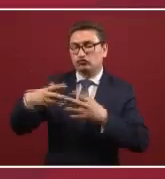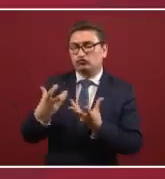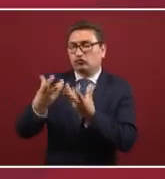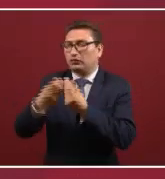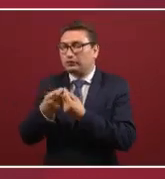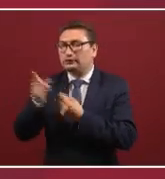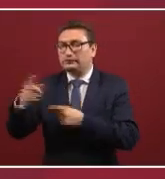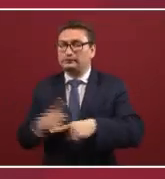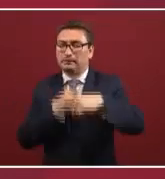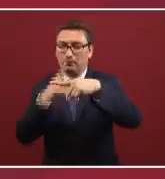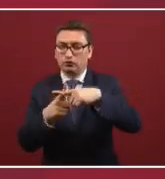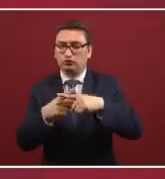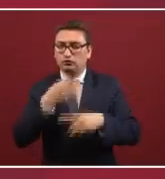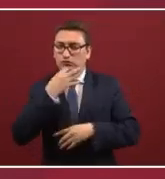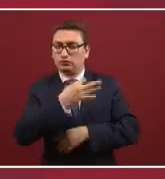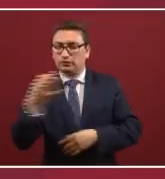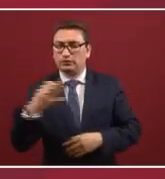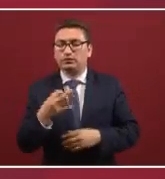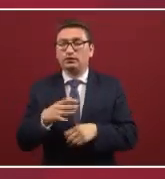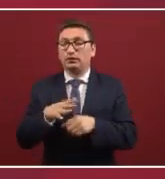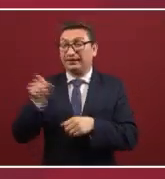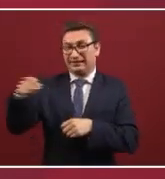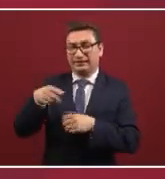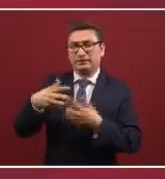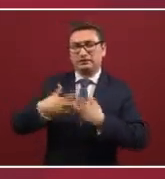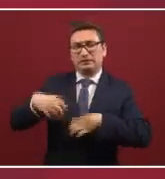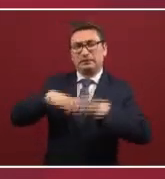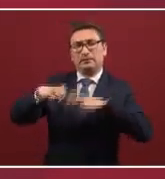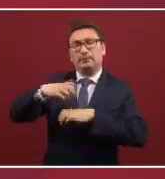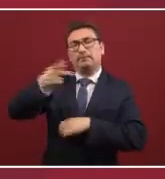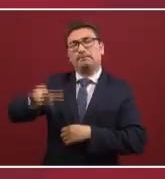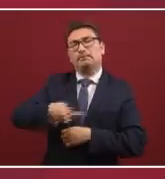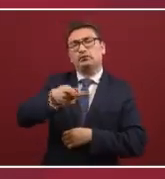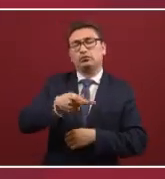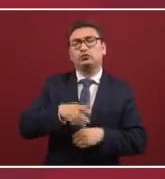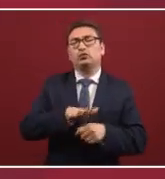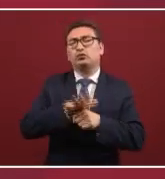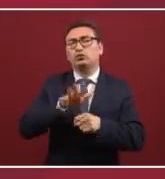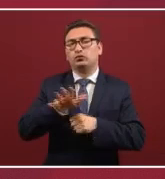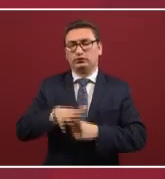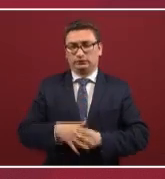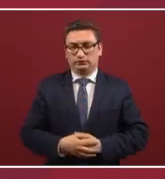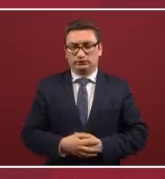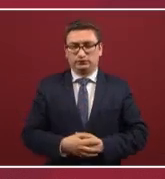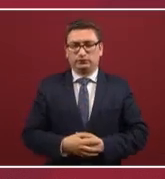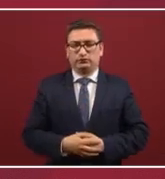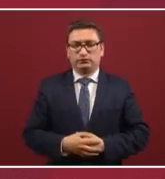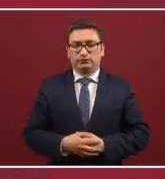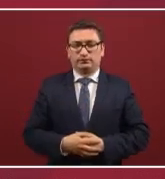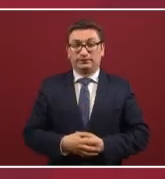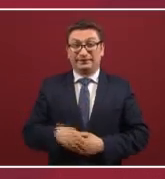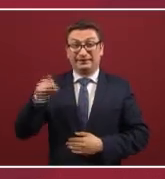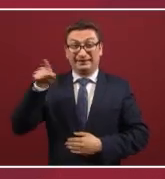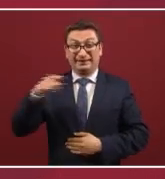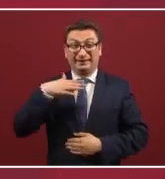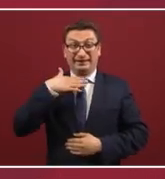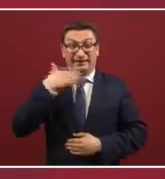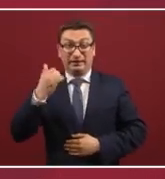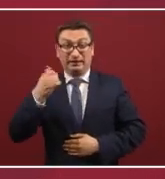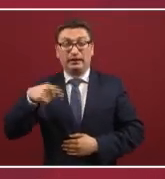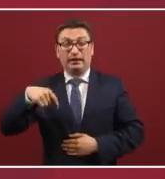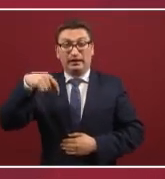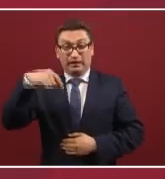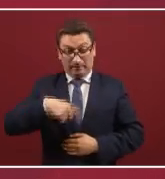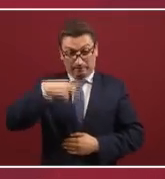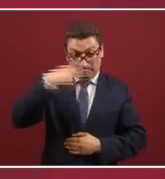La pregunta que se hicieron las empresas durante la conferencia es cómo podemos aumentar la inversión alemana en México.